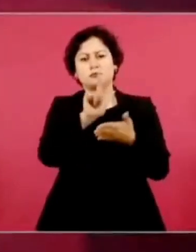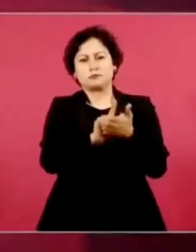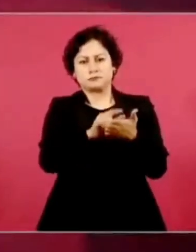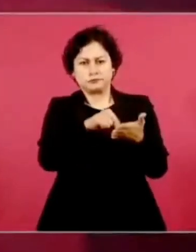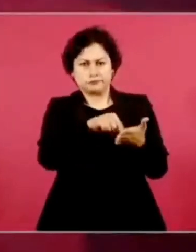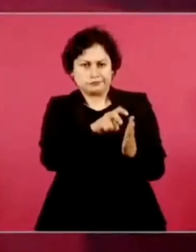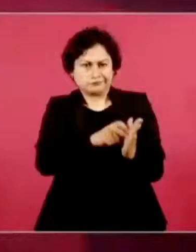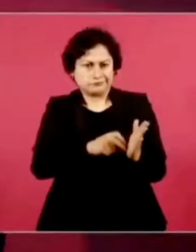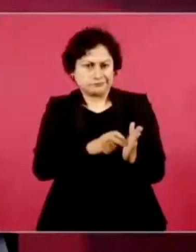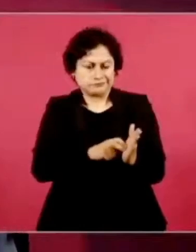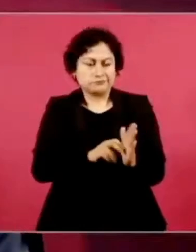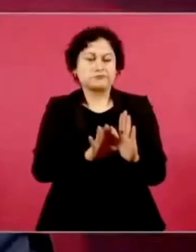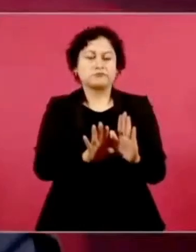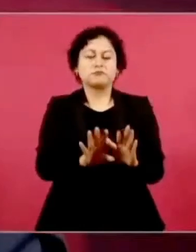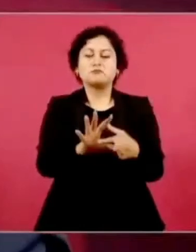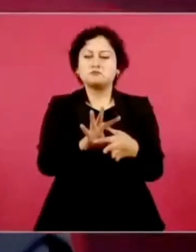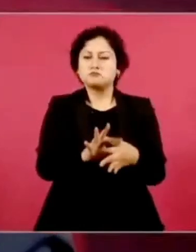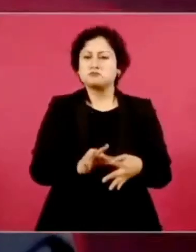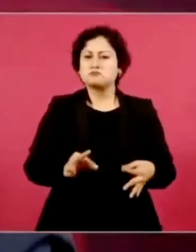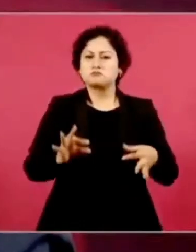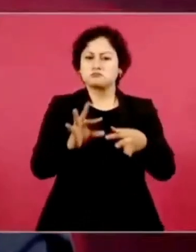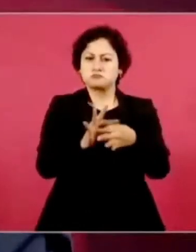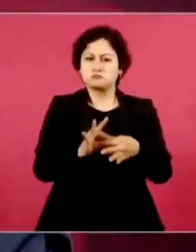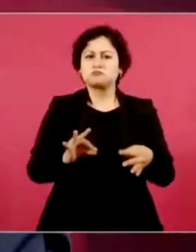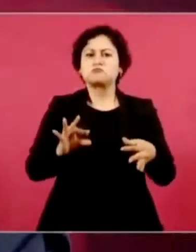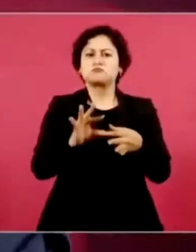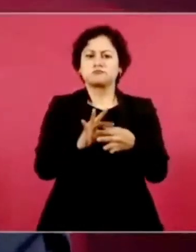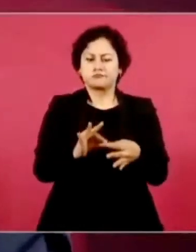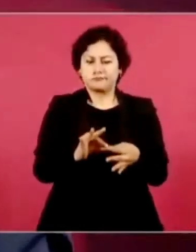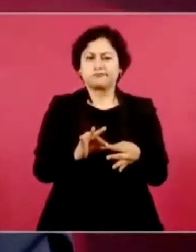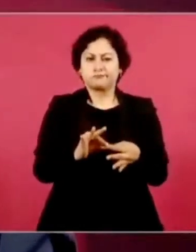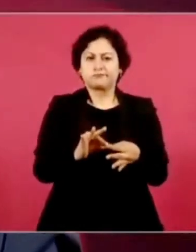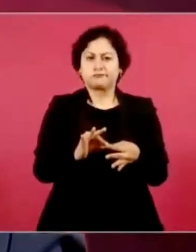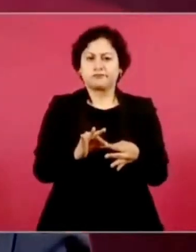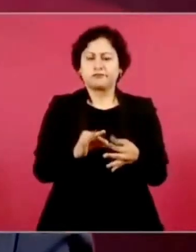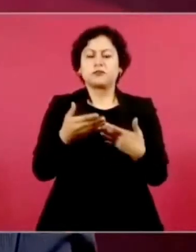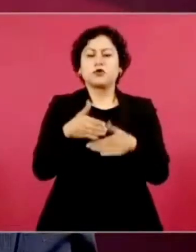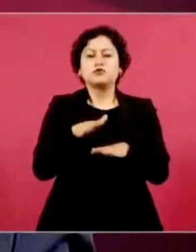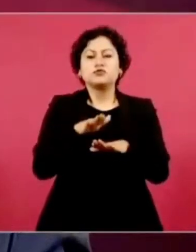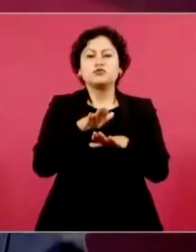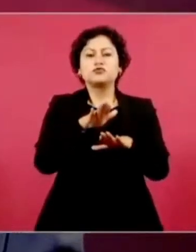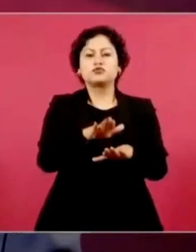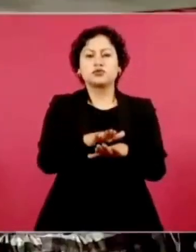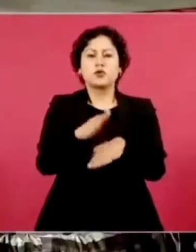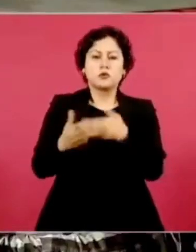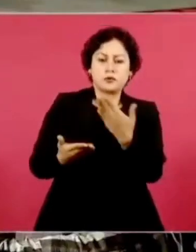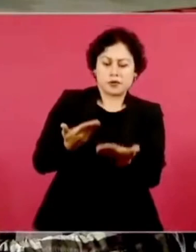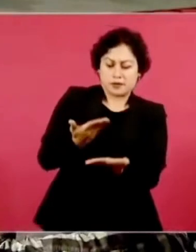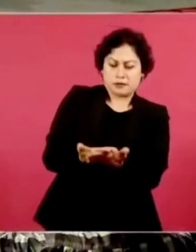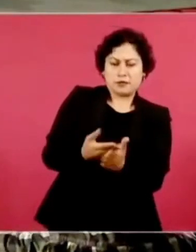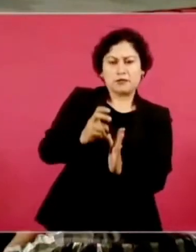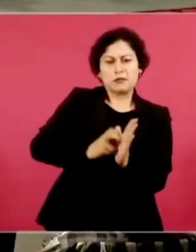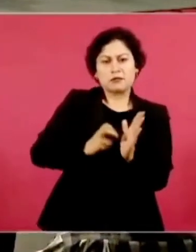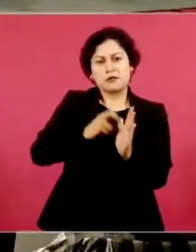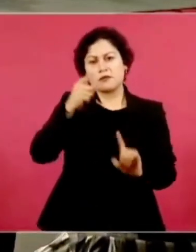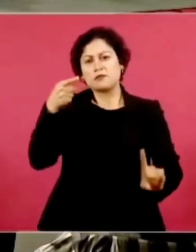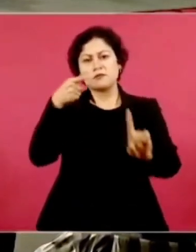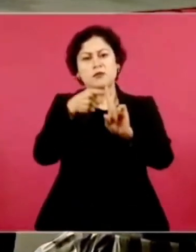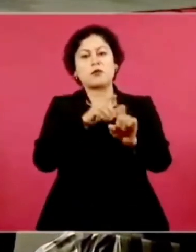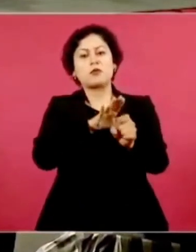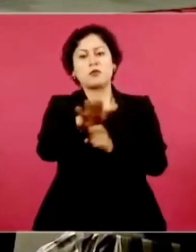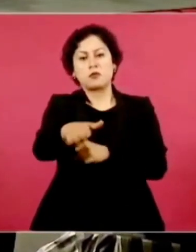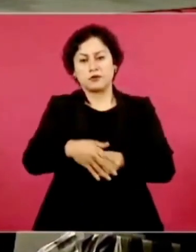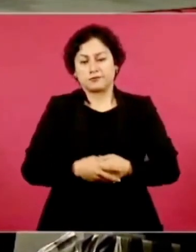se explica con todo detenimiento el alcance y objetivos de esta reforma.